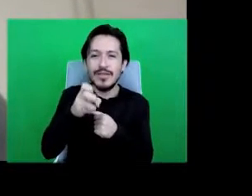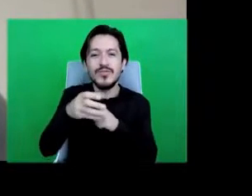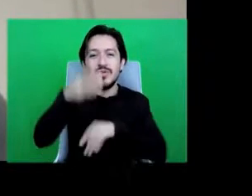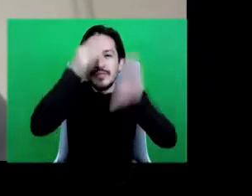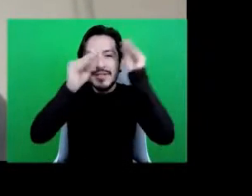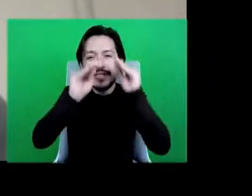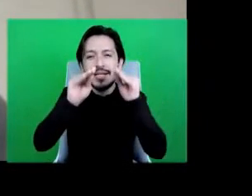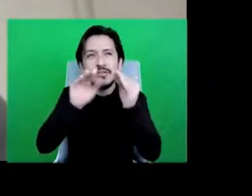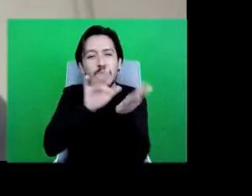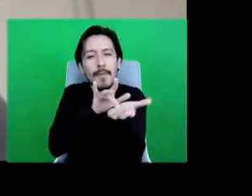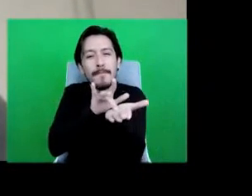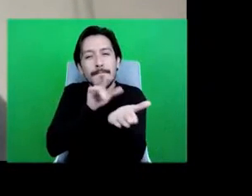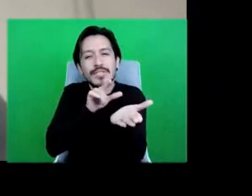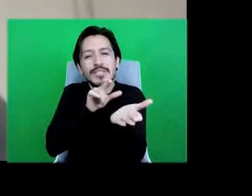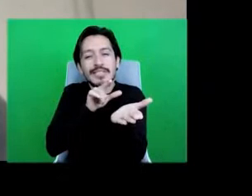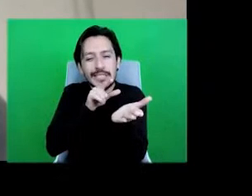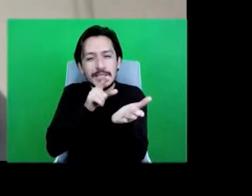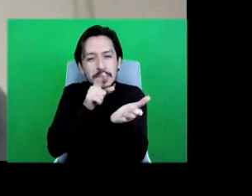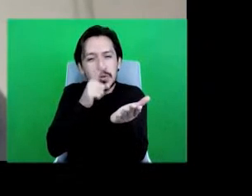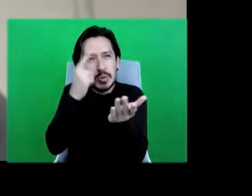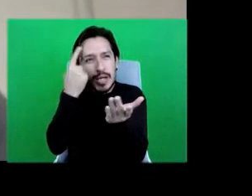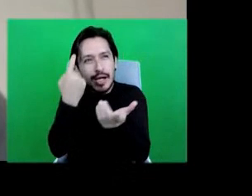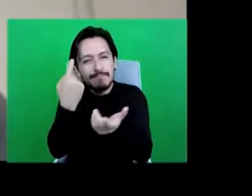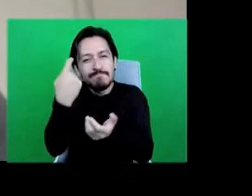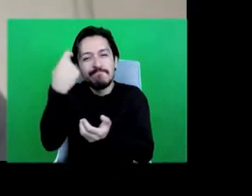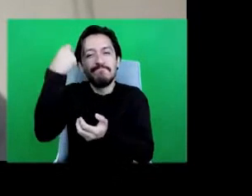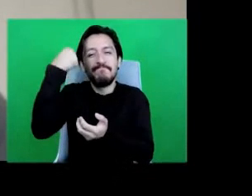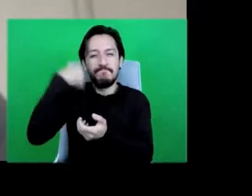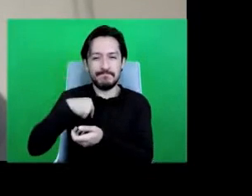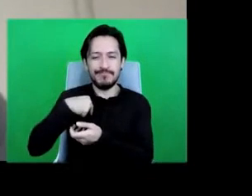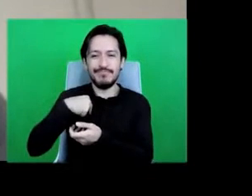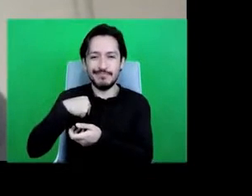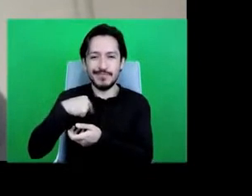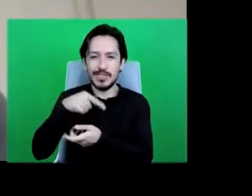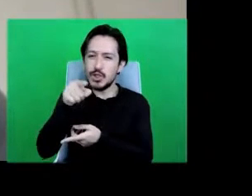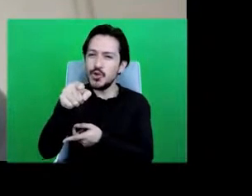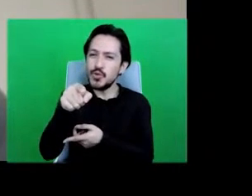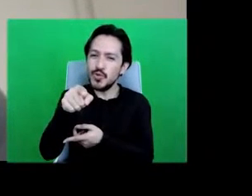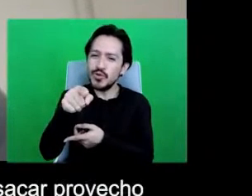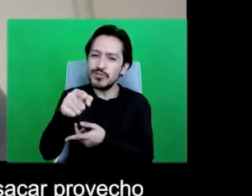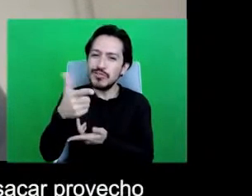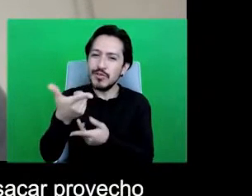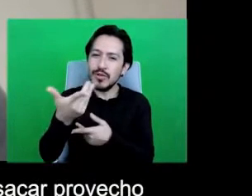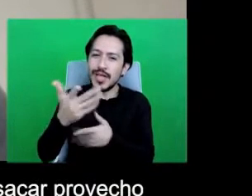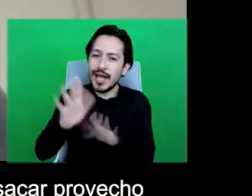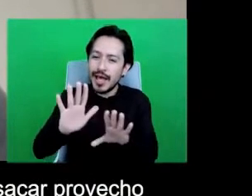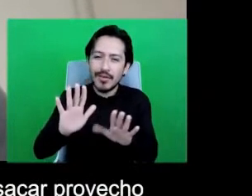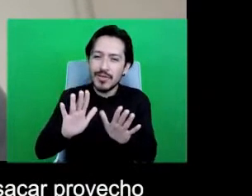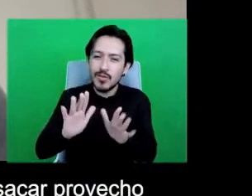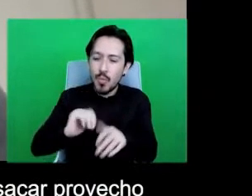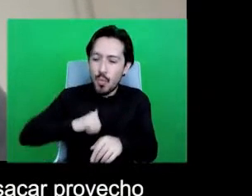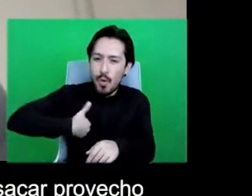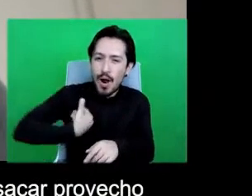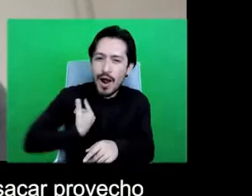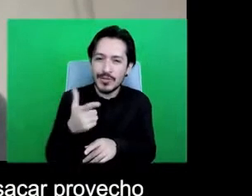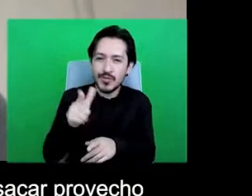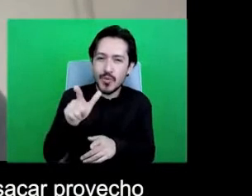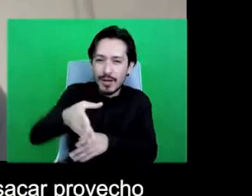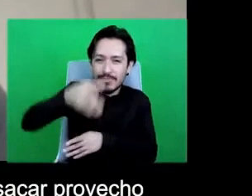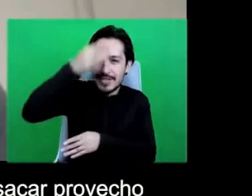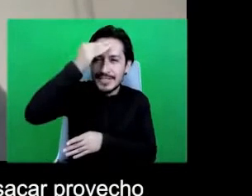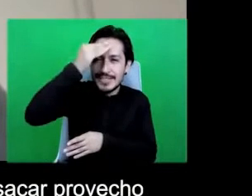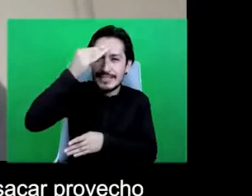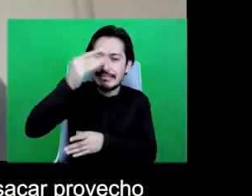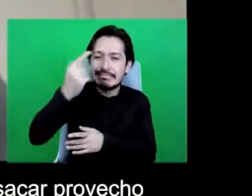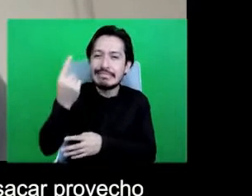qué te quedas o que puedas implementar en tu día a día de tu trabajo? ¿Qué es para ti lo que,